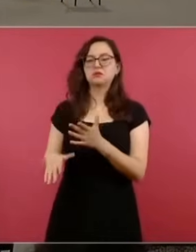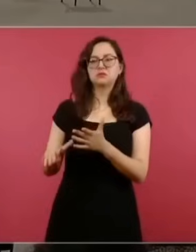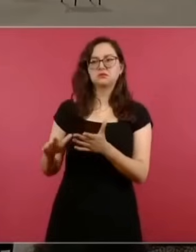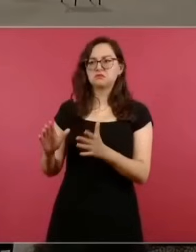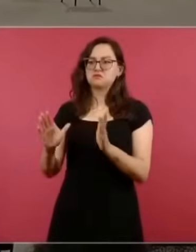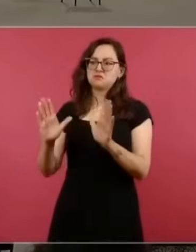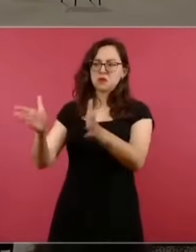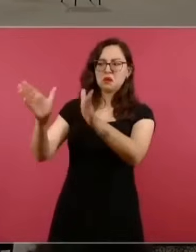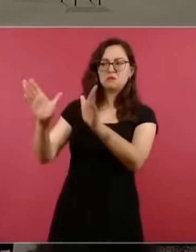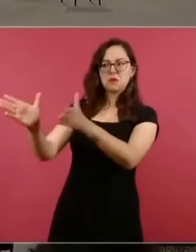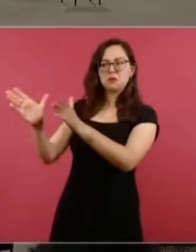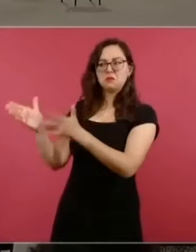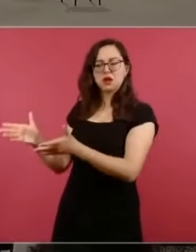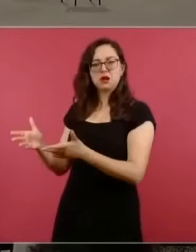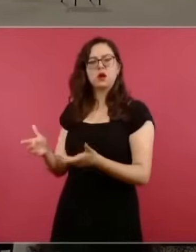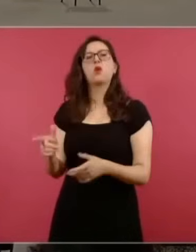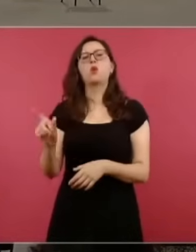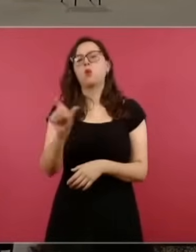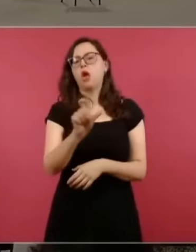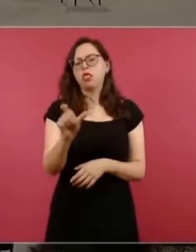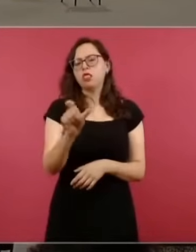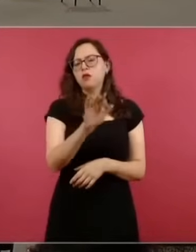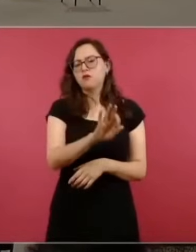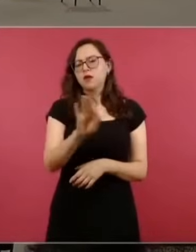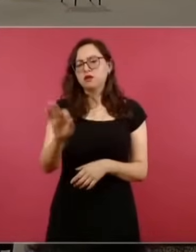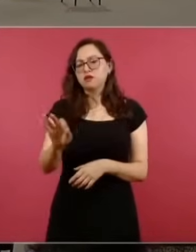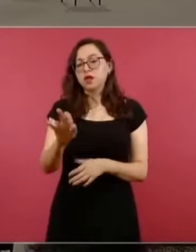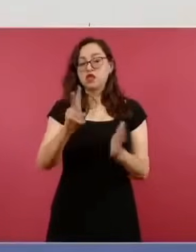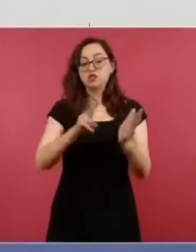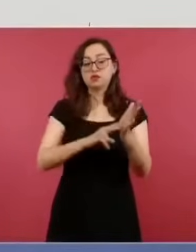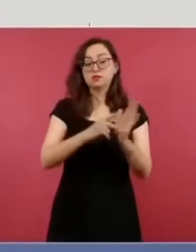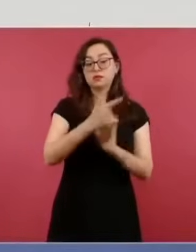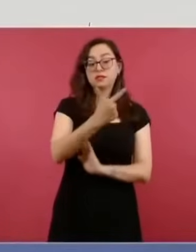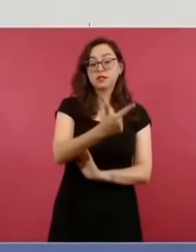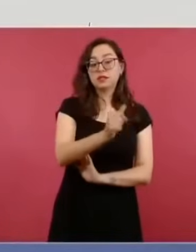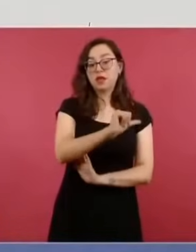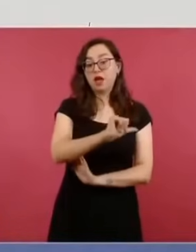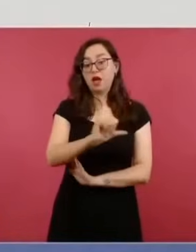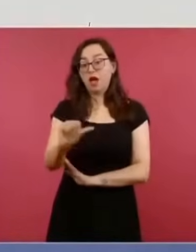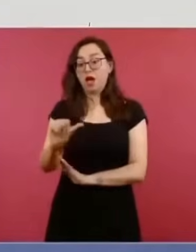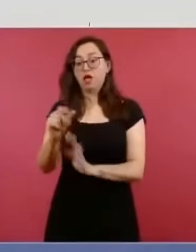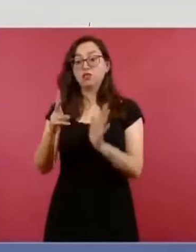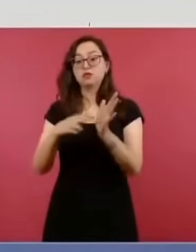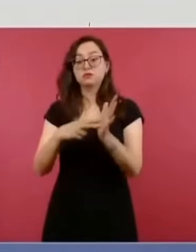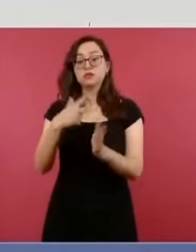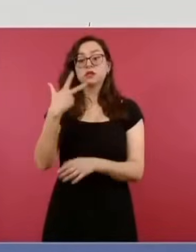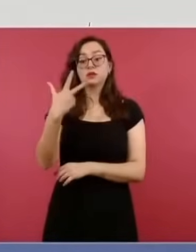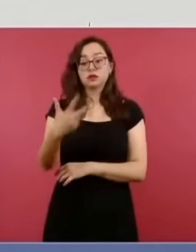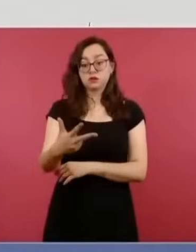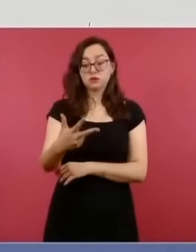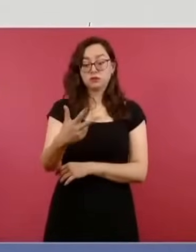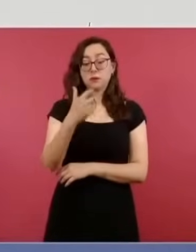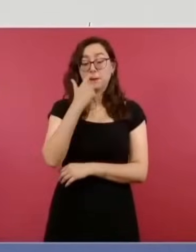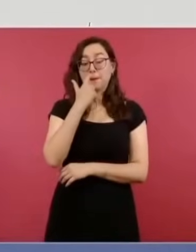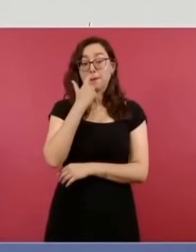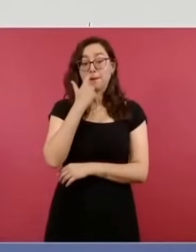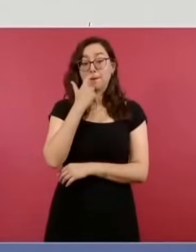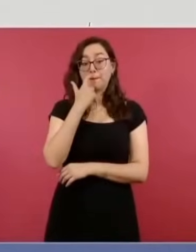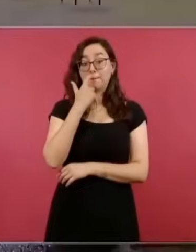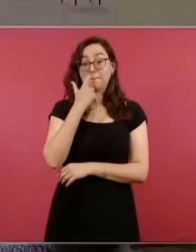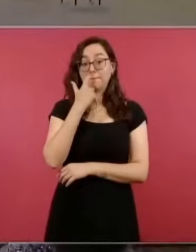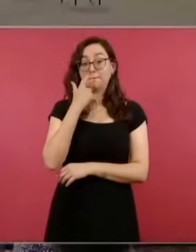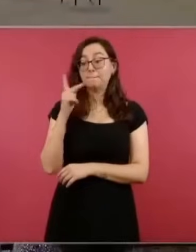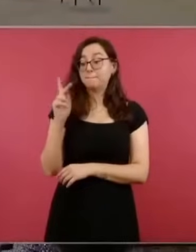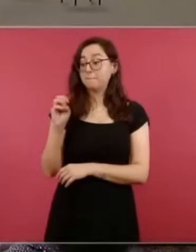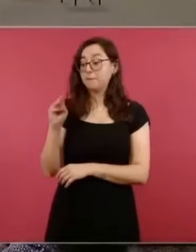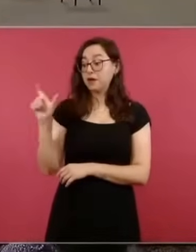en 2007-2008, indicando que la responsable obtuvo información confidencial de